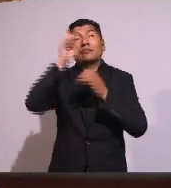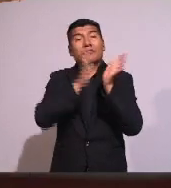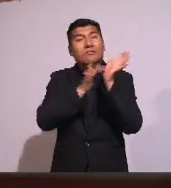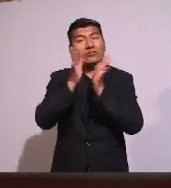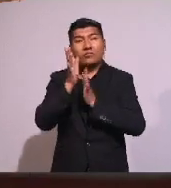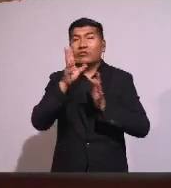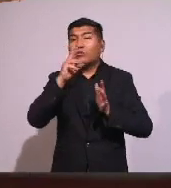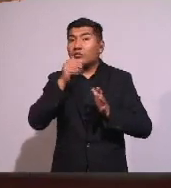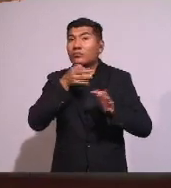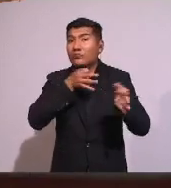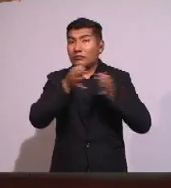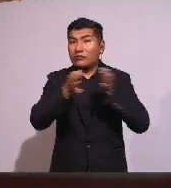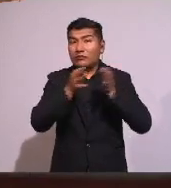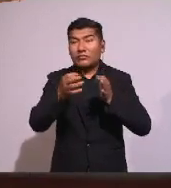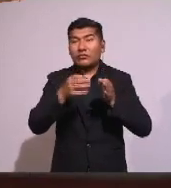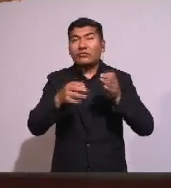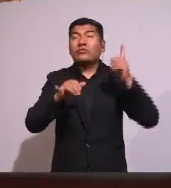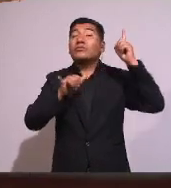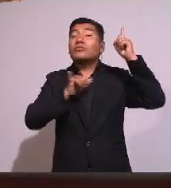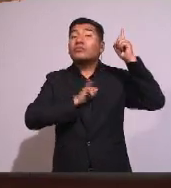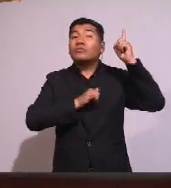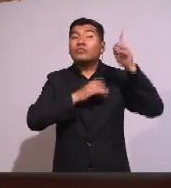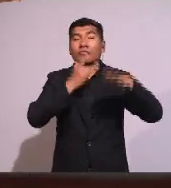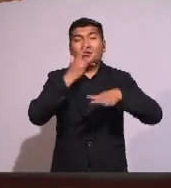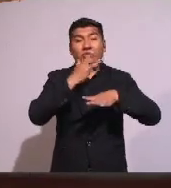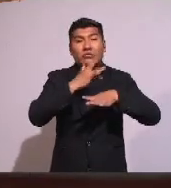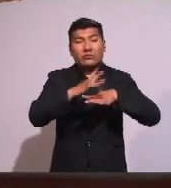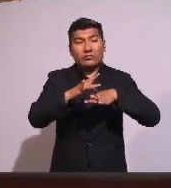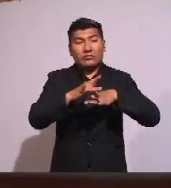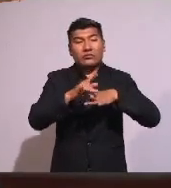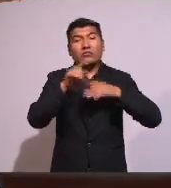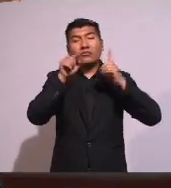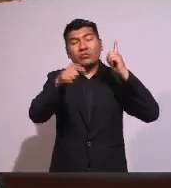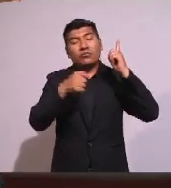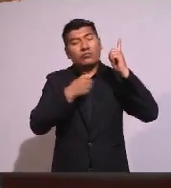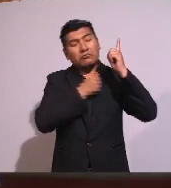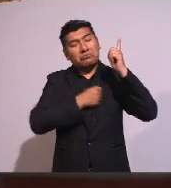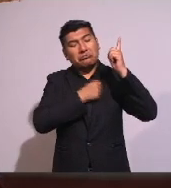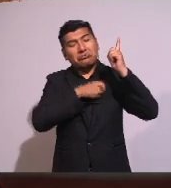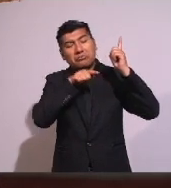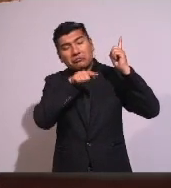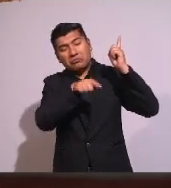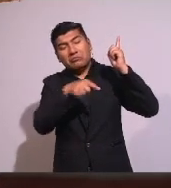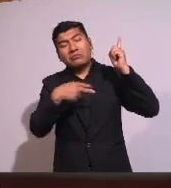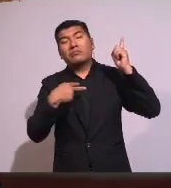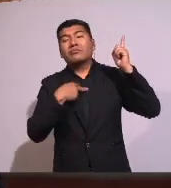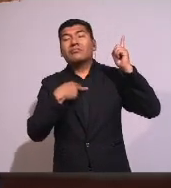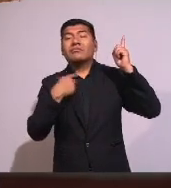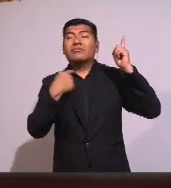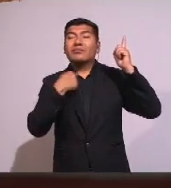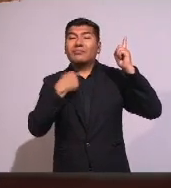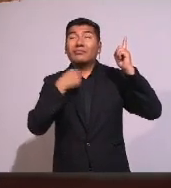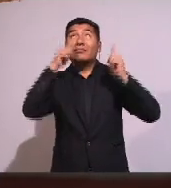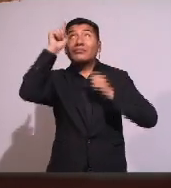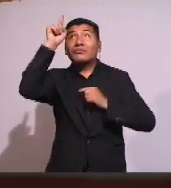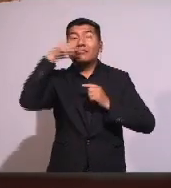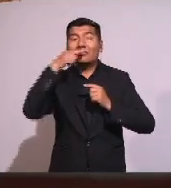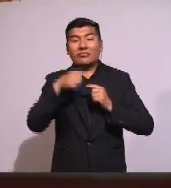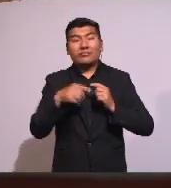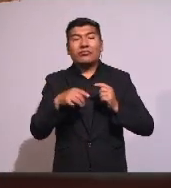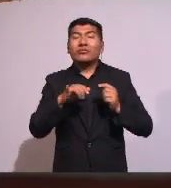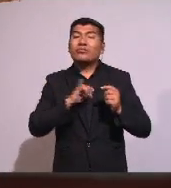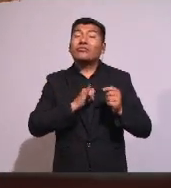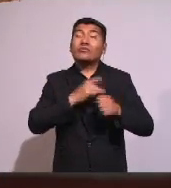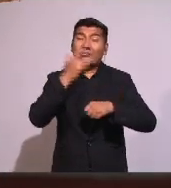dirá, estaba desnudo y ha sentido lástima por mí, sino que nos dirá,